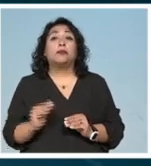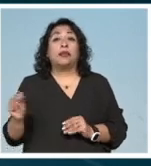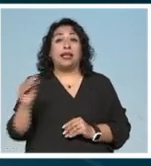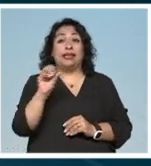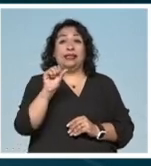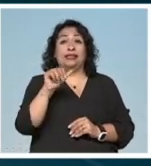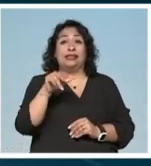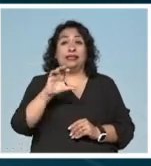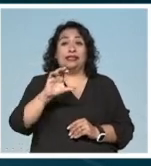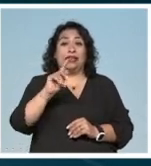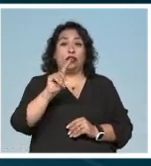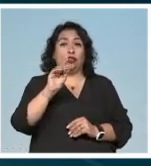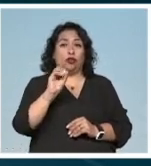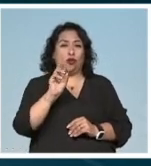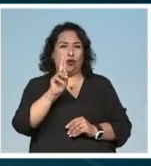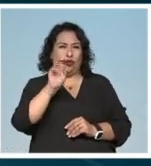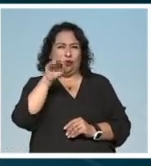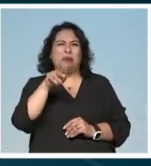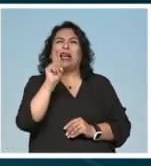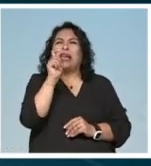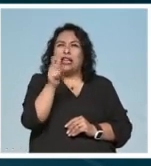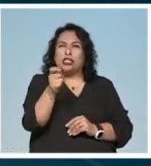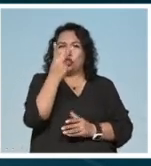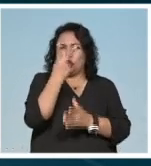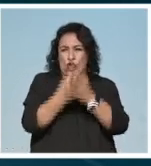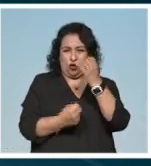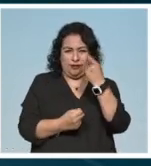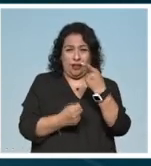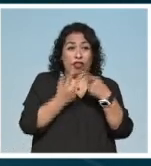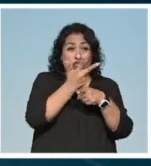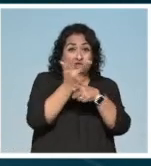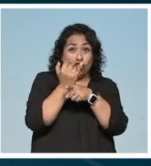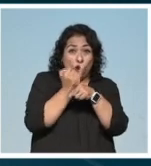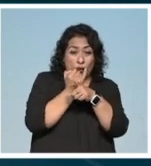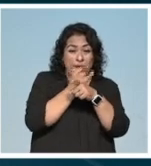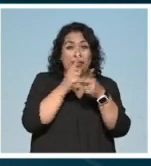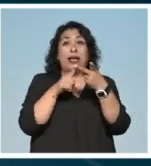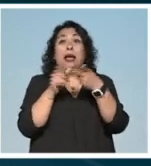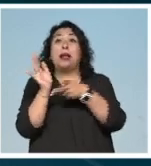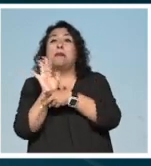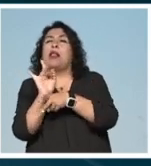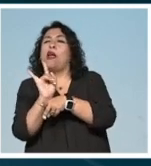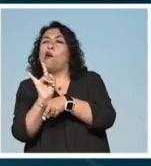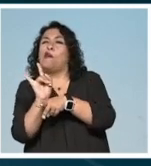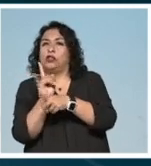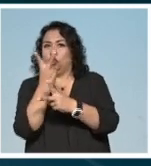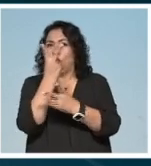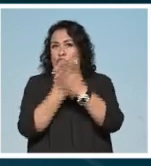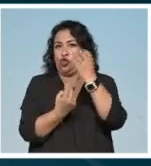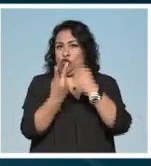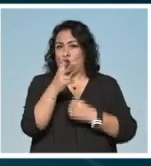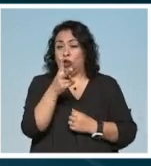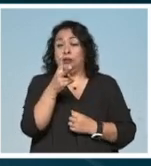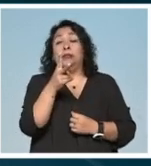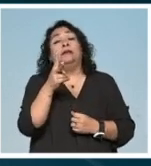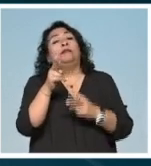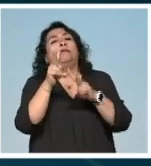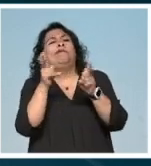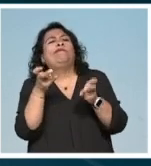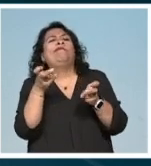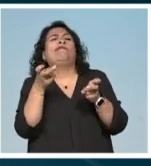Santorum es este híbrido entre el documental y una película ficcionada que habla sobre